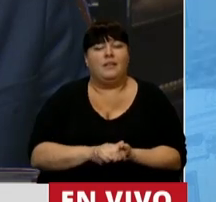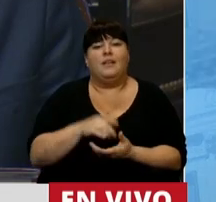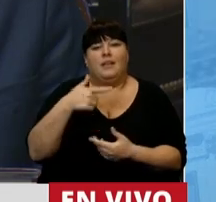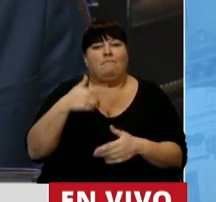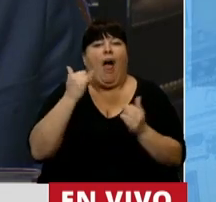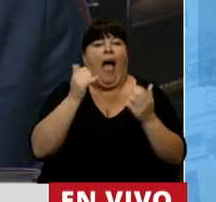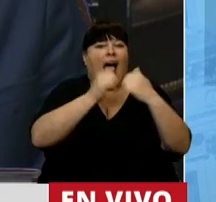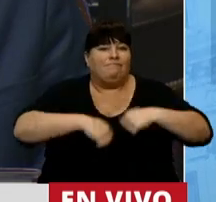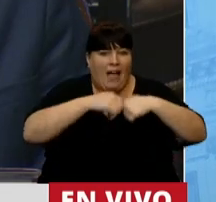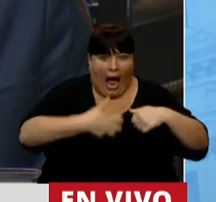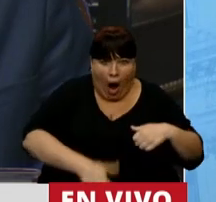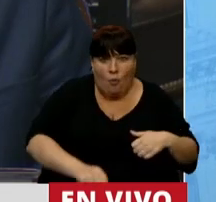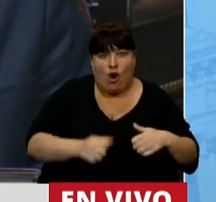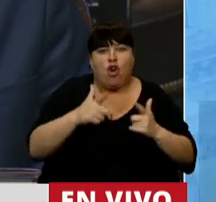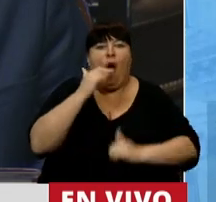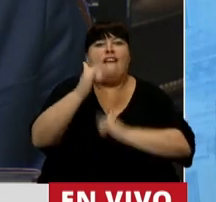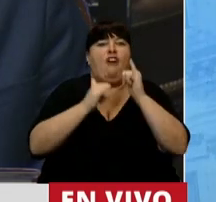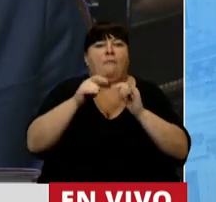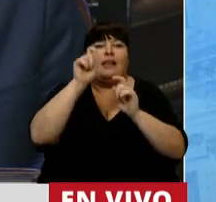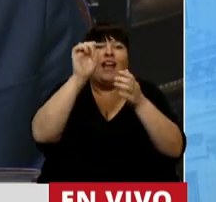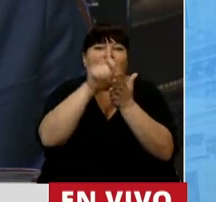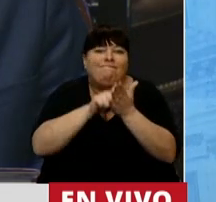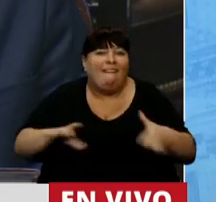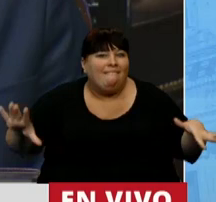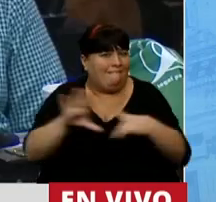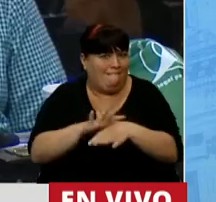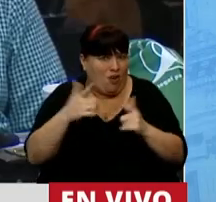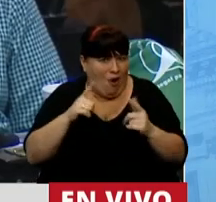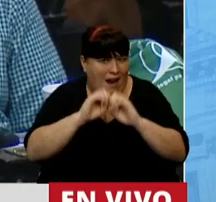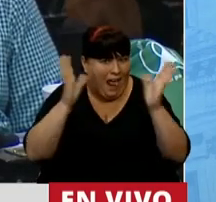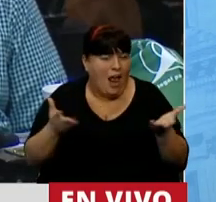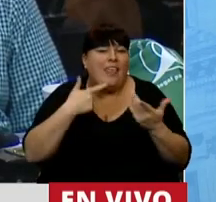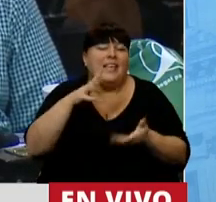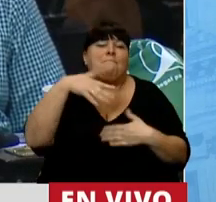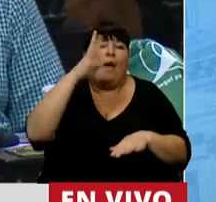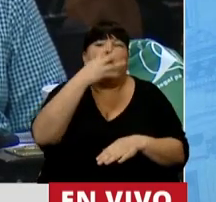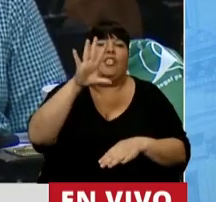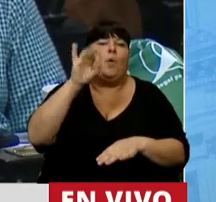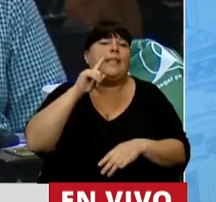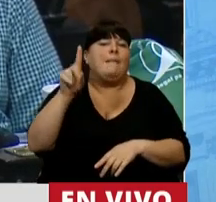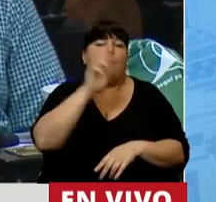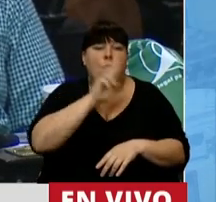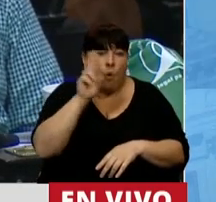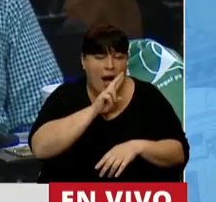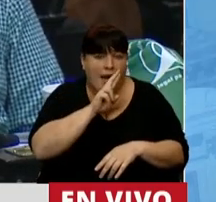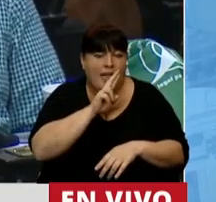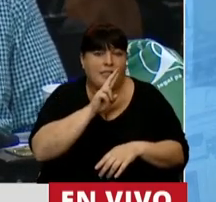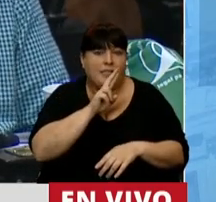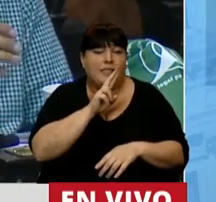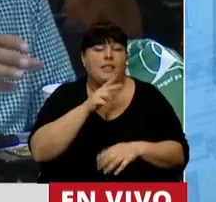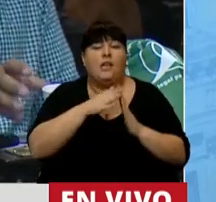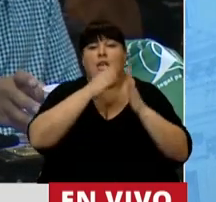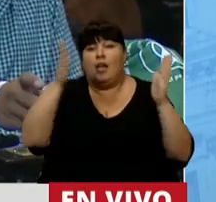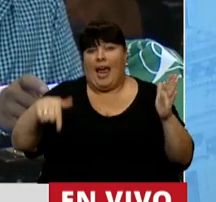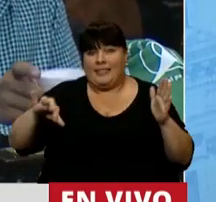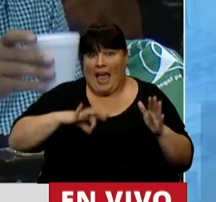al ser clandestino el aborto, no tenemos datos estadísticos certeros, pero se habla de que más de 450.000 mujeres